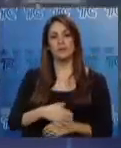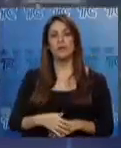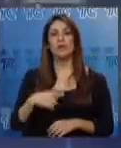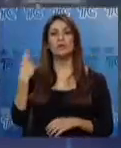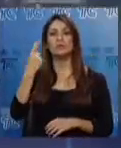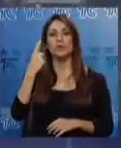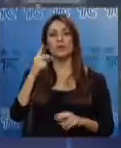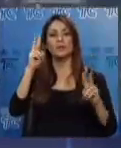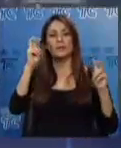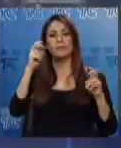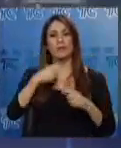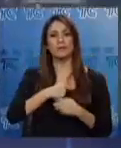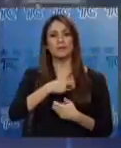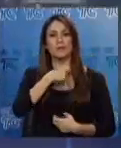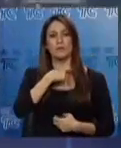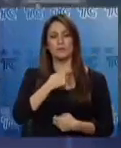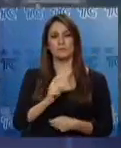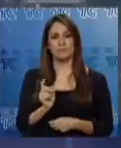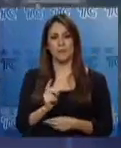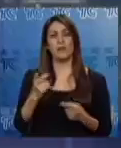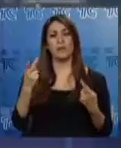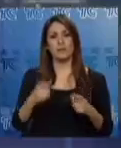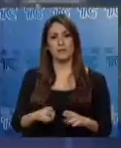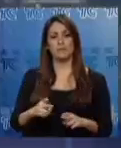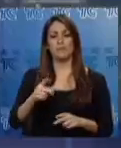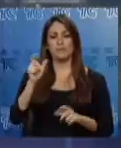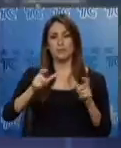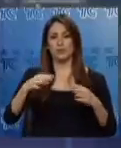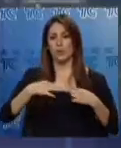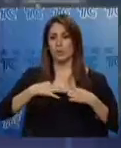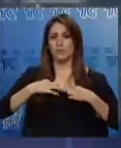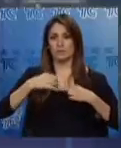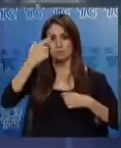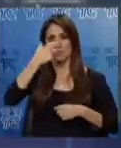derechos de los civiles sino también por los de los